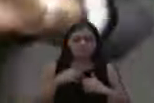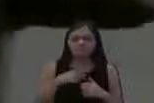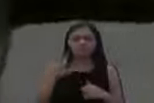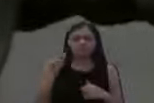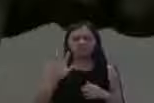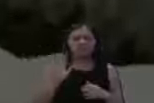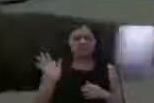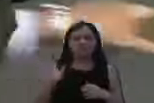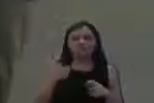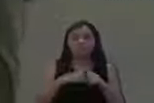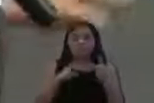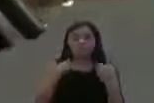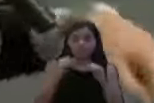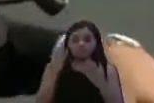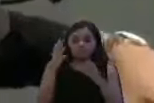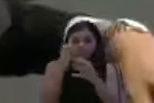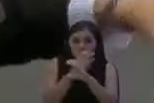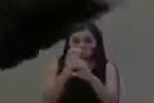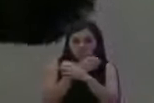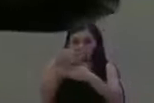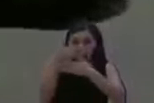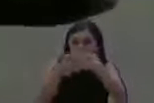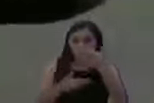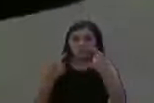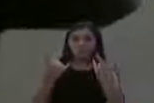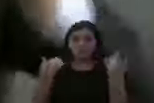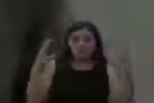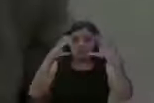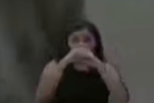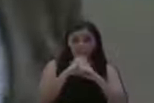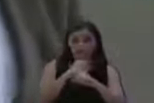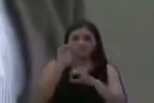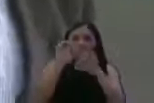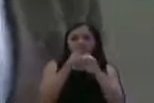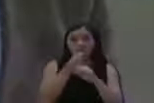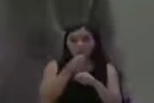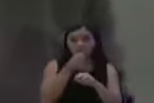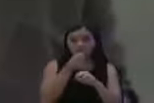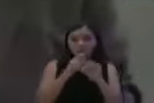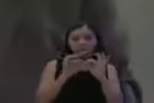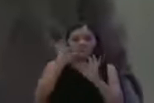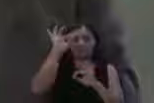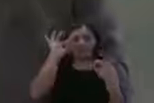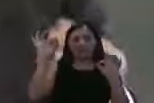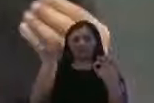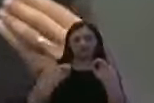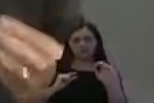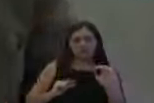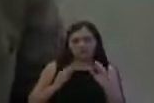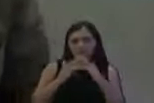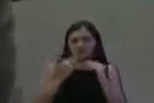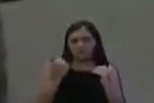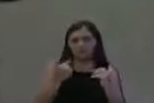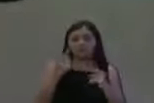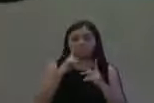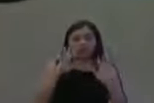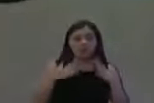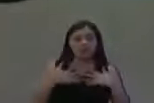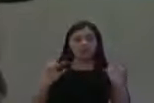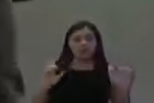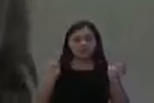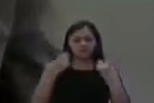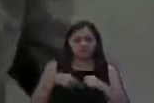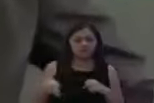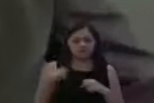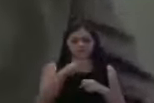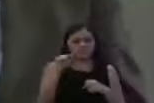aseguro ya estuve sacando cuenta hoy día noche tengo una entrevista ahí les presento estadística con mayor detalle no se me dejen asustar Y